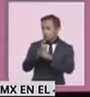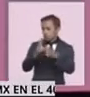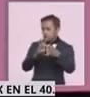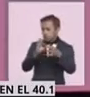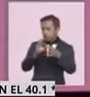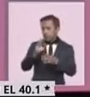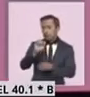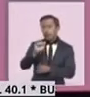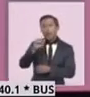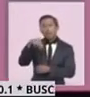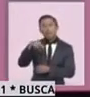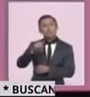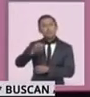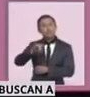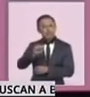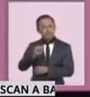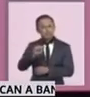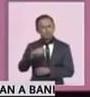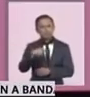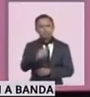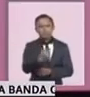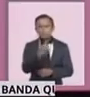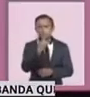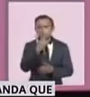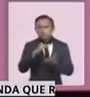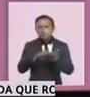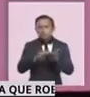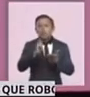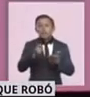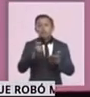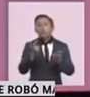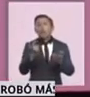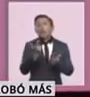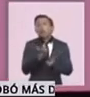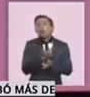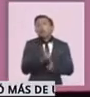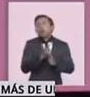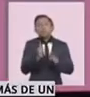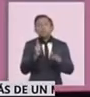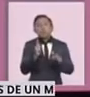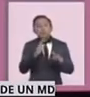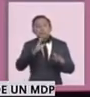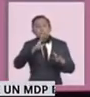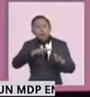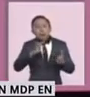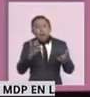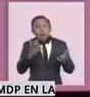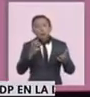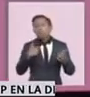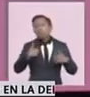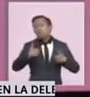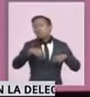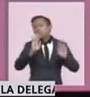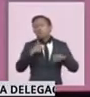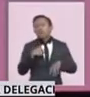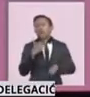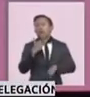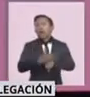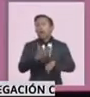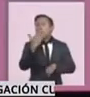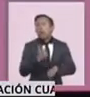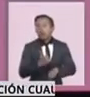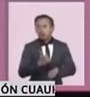tiempo, sin embargo, coincide, ¿no? Y a partir de ahí se dispara una tendencia. pero no deja de ser especulativo. Es